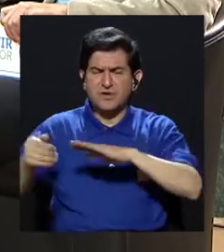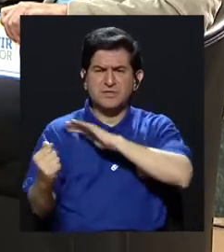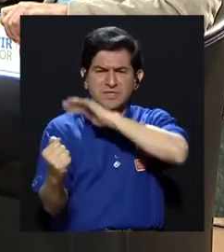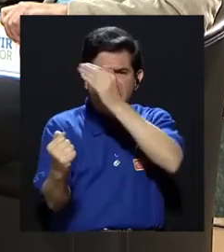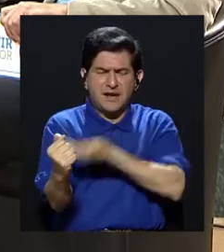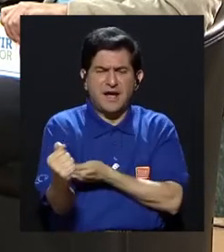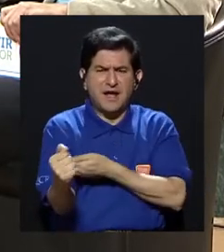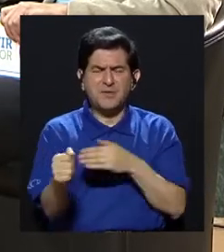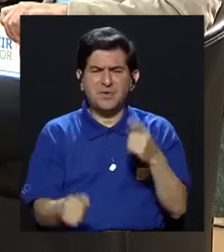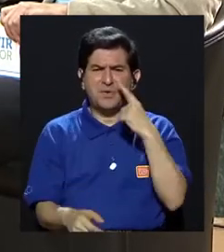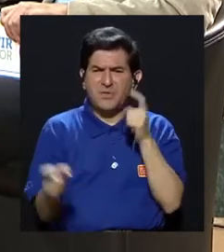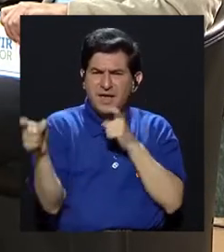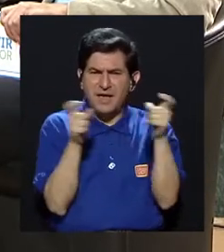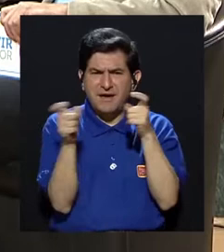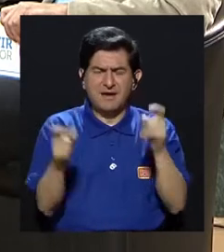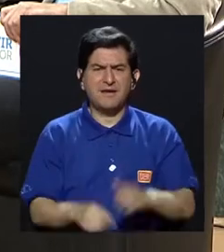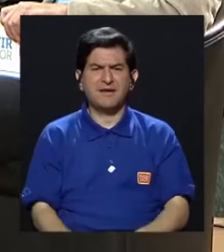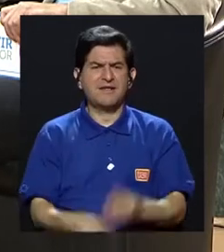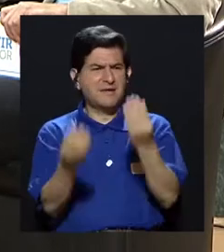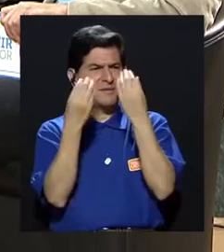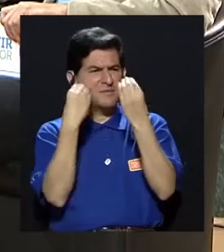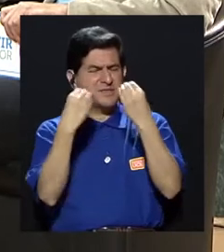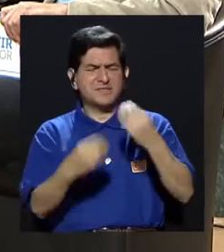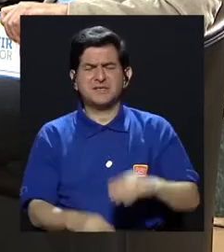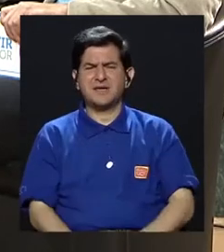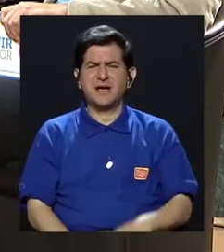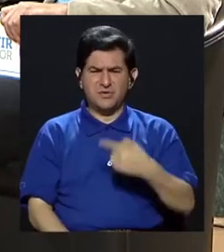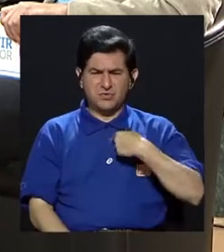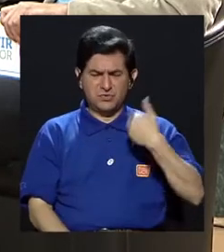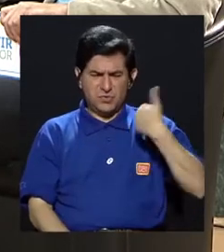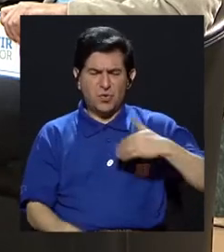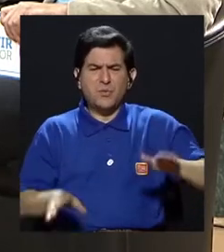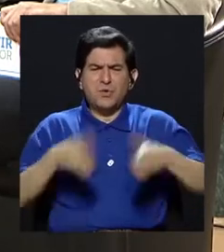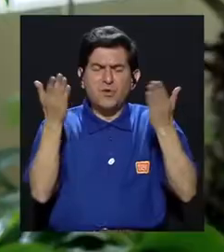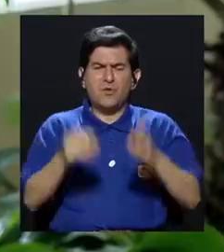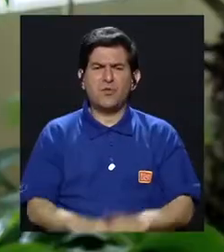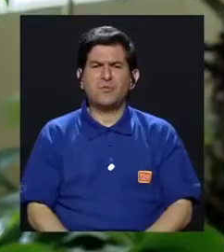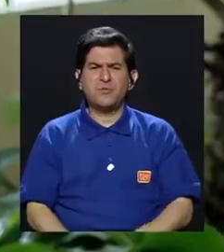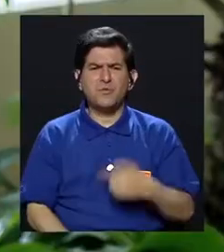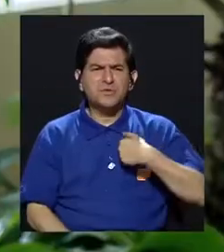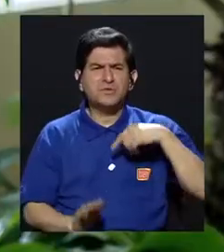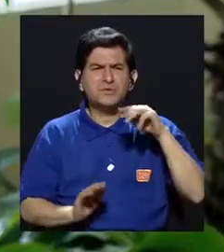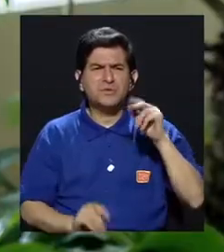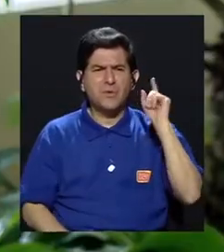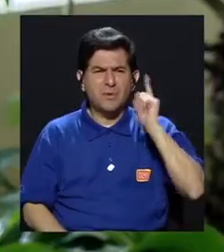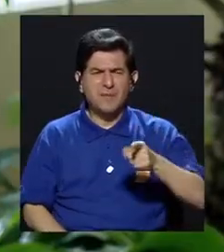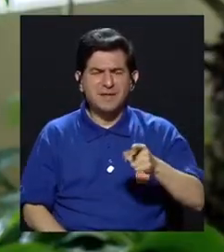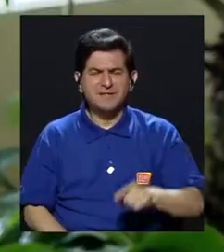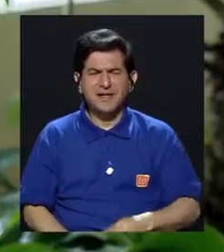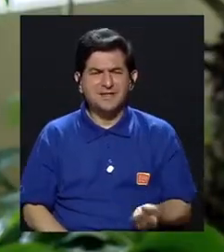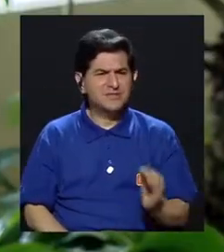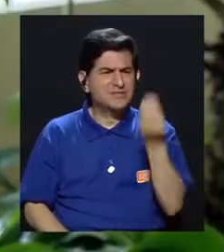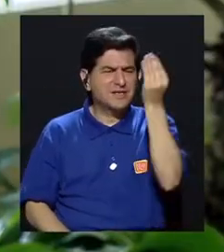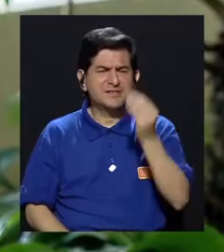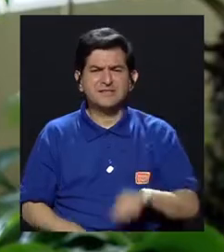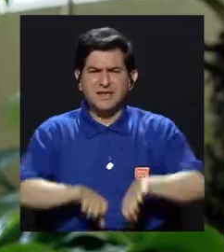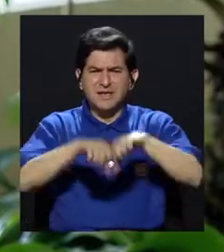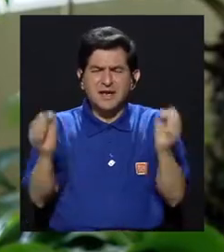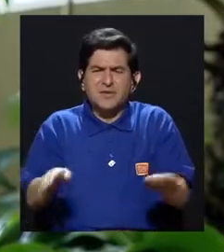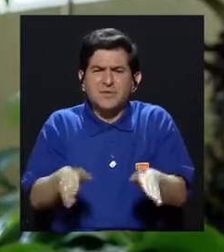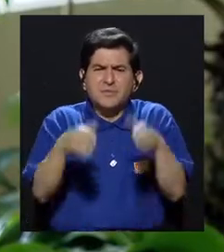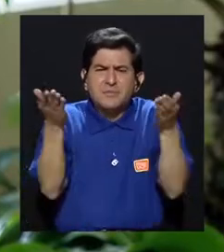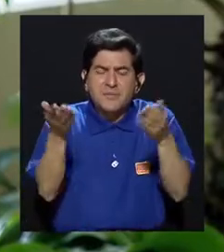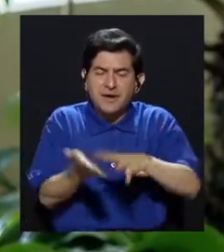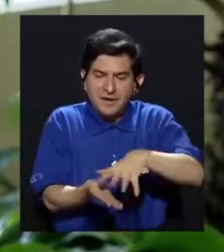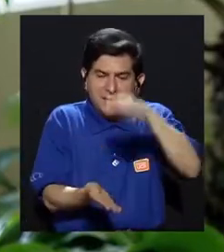poder patriarcal? ¿Cómo me enseñaron a ser hombres? ¿Con qué mandatos crecí? ¿Hasta qué punto tengo que romper con esos mandatos